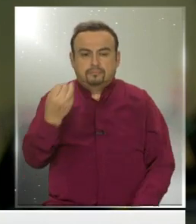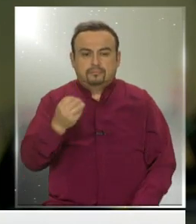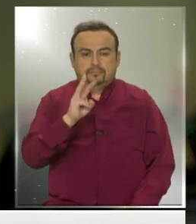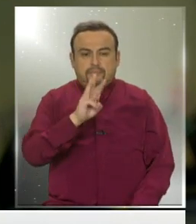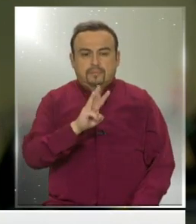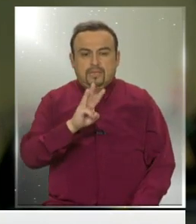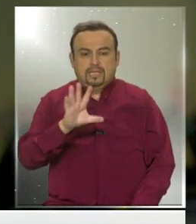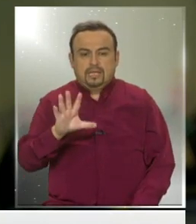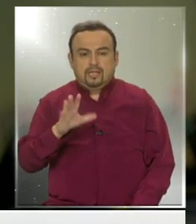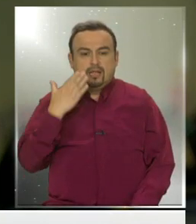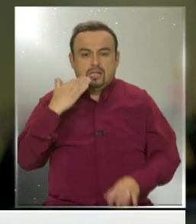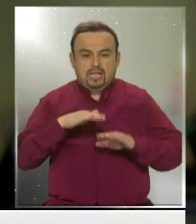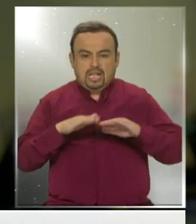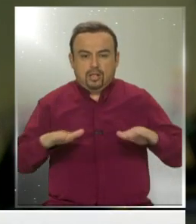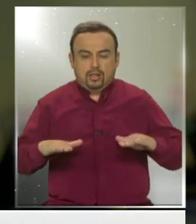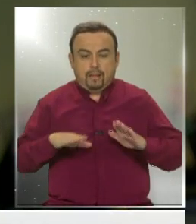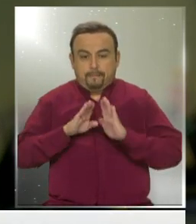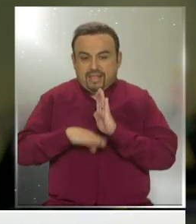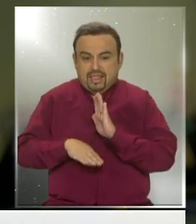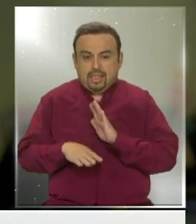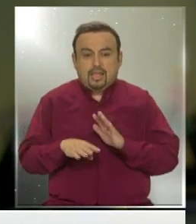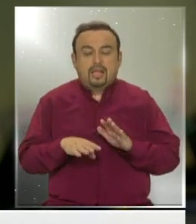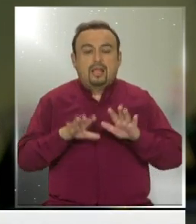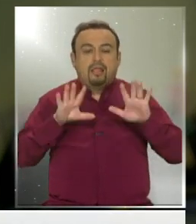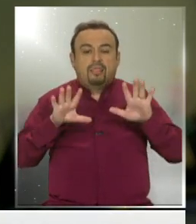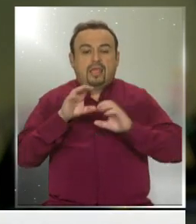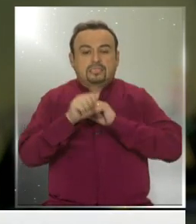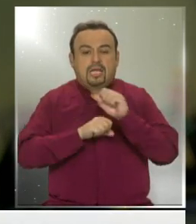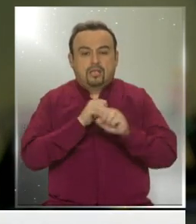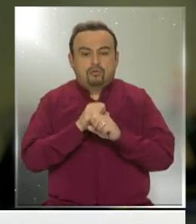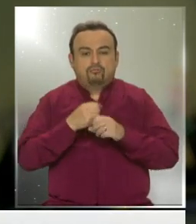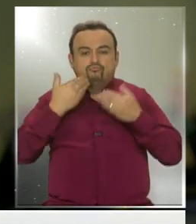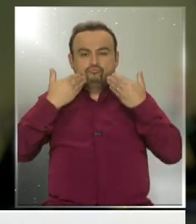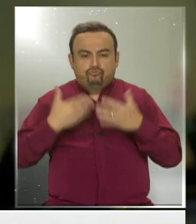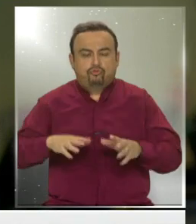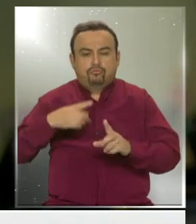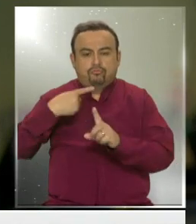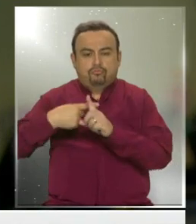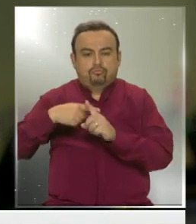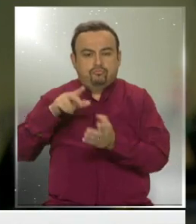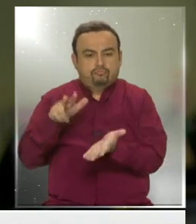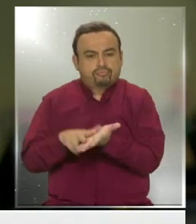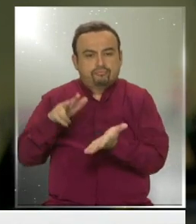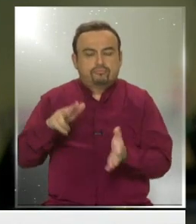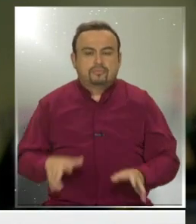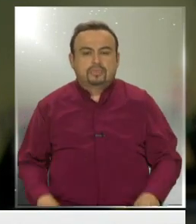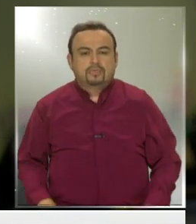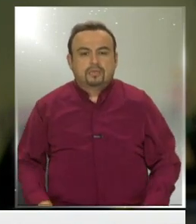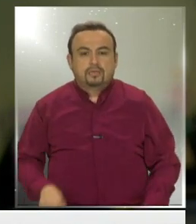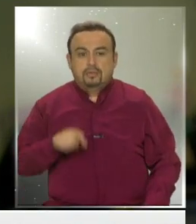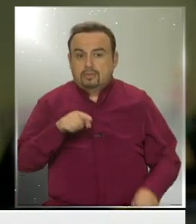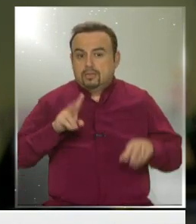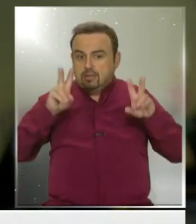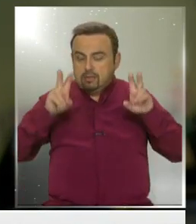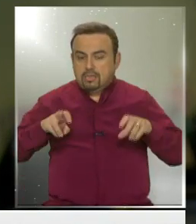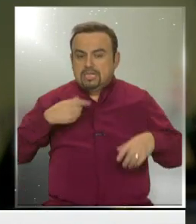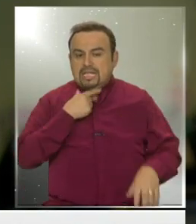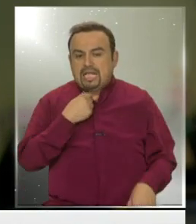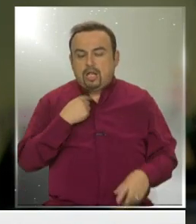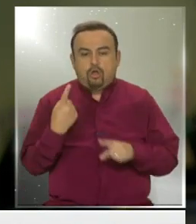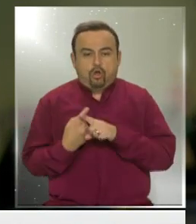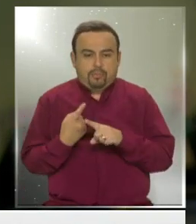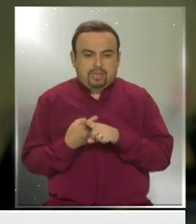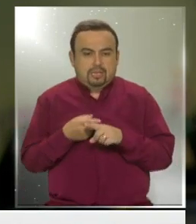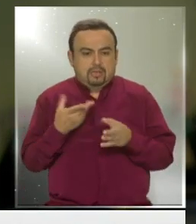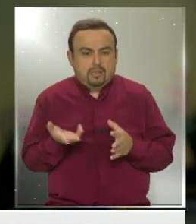335 niños menores de 10 años contagiados con coronavirus es un tema que queremos conversar